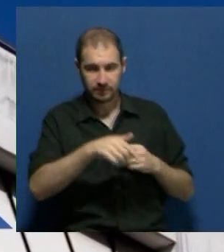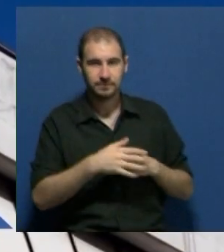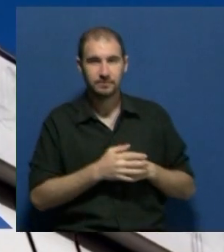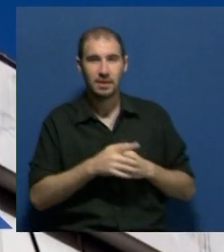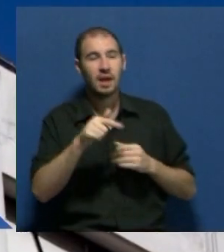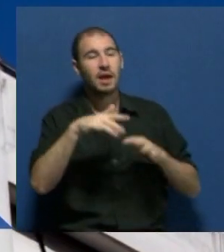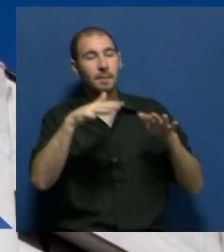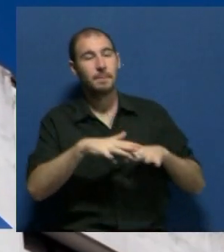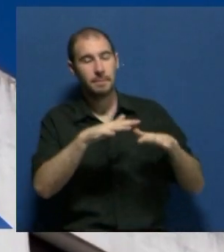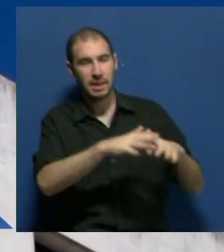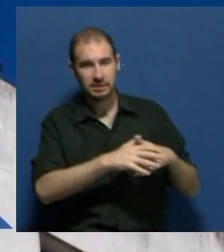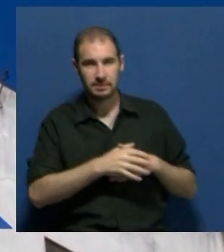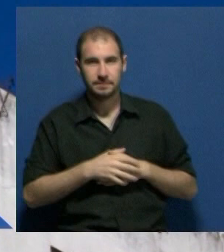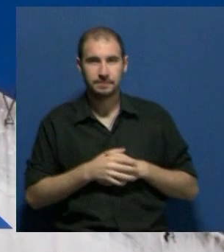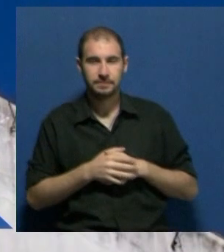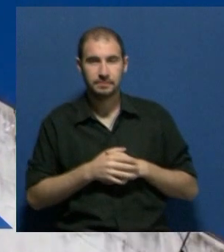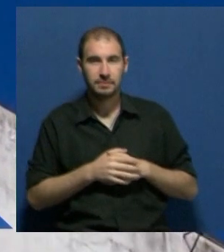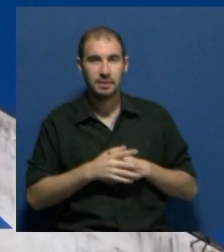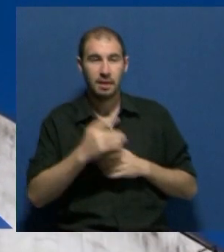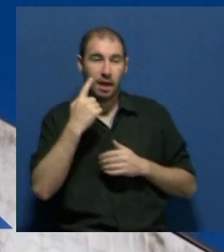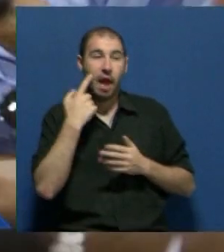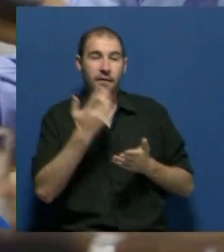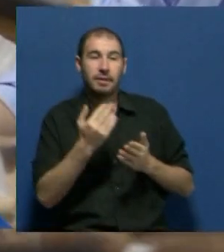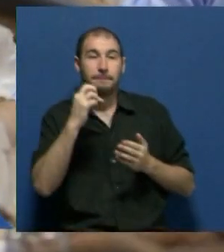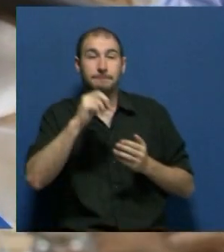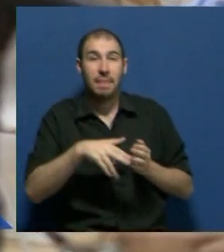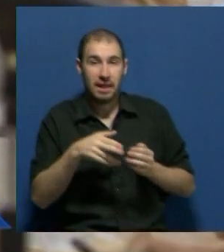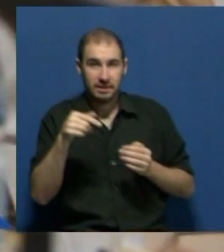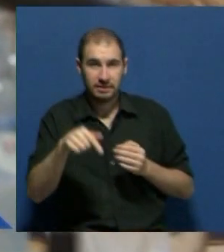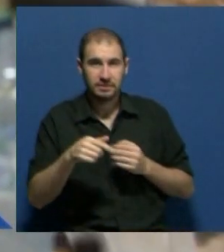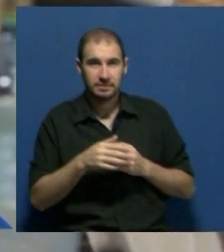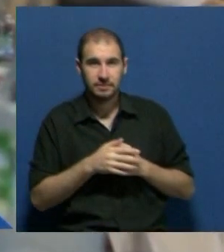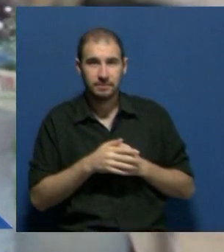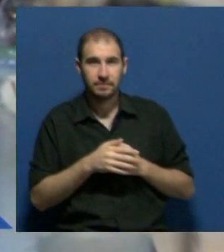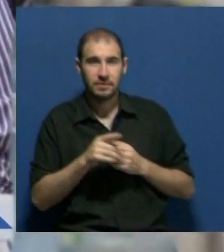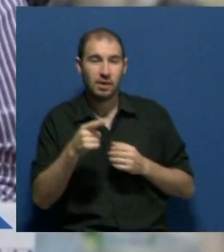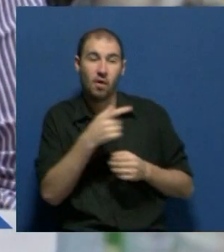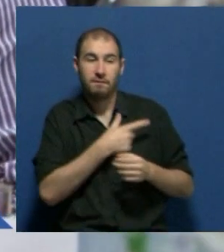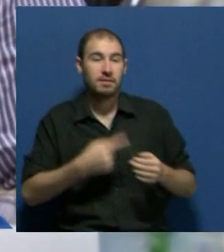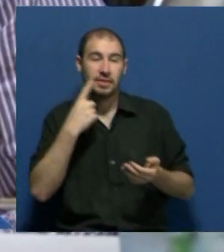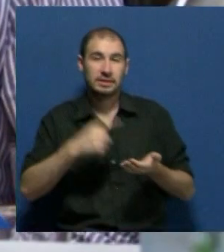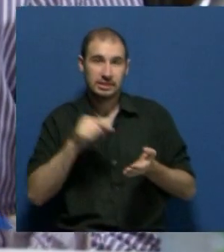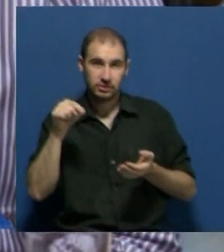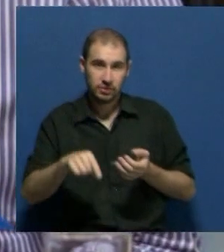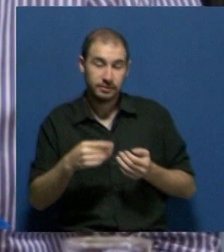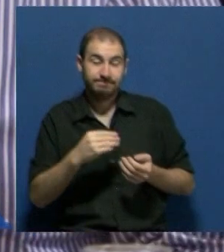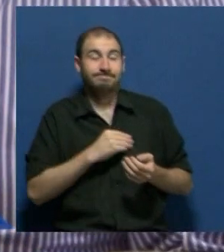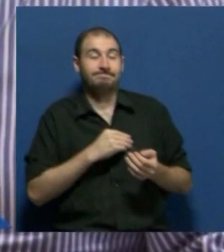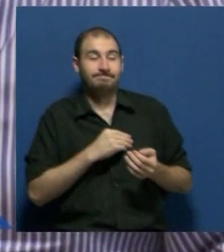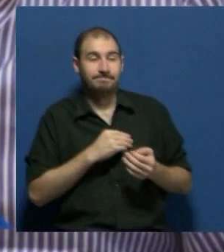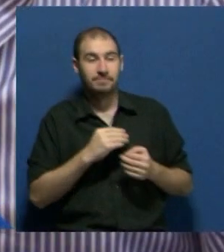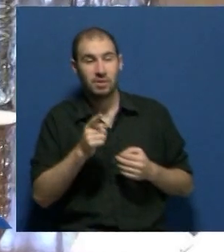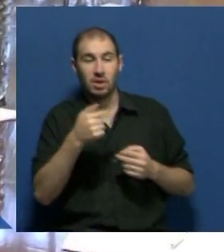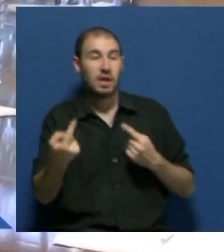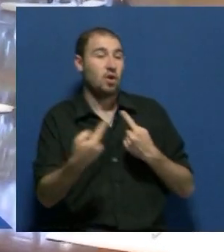a marchar y a marcar esta política que lleva a cabo el gobierno, que lamentablemente nos